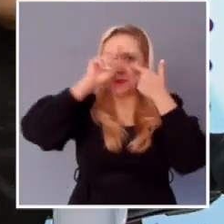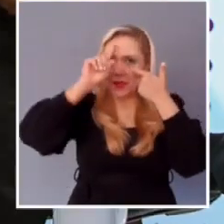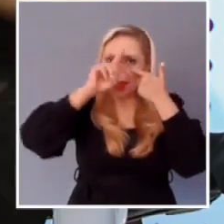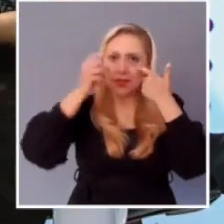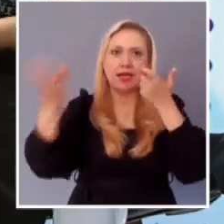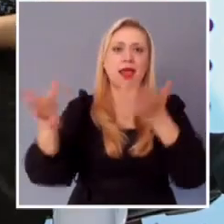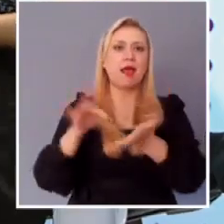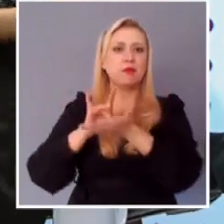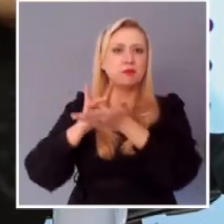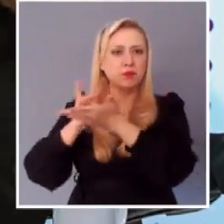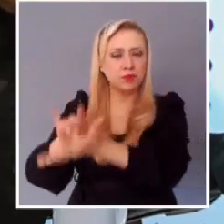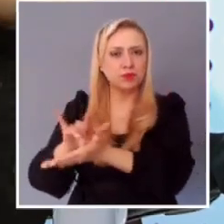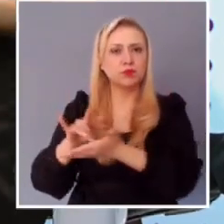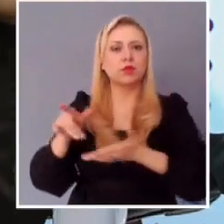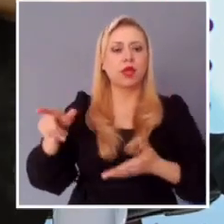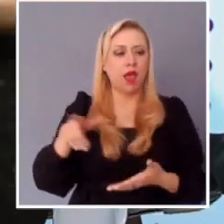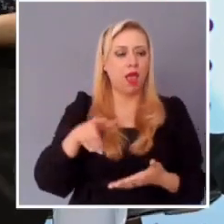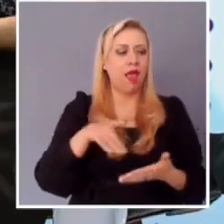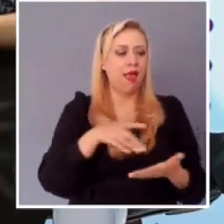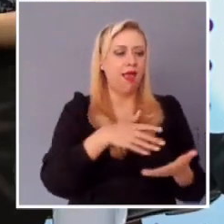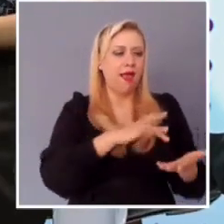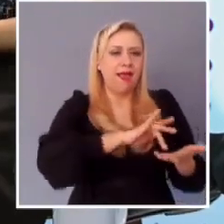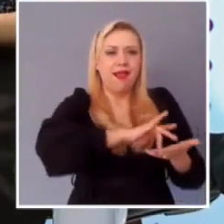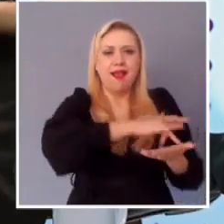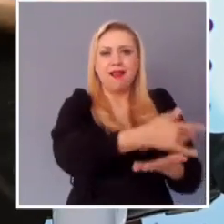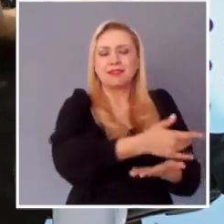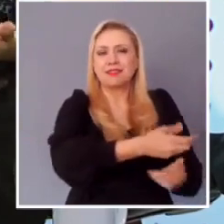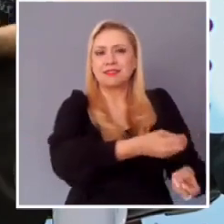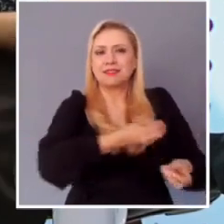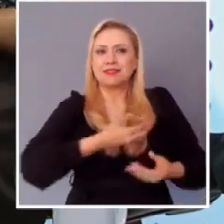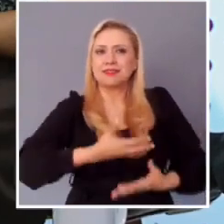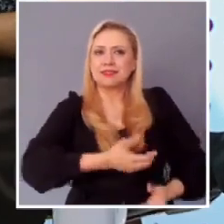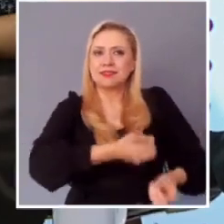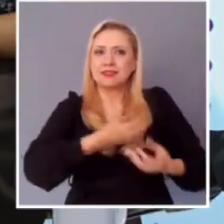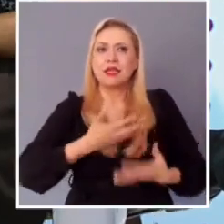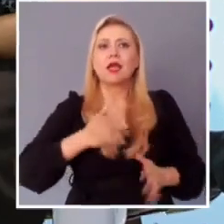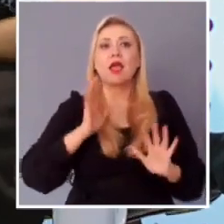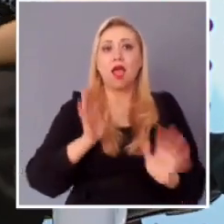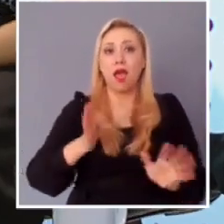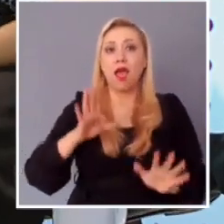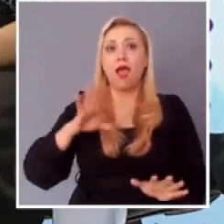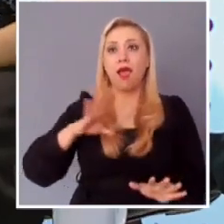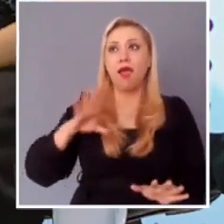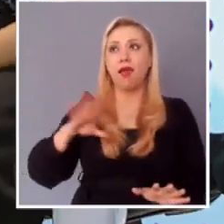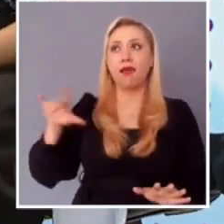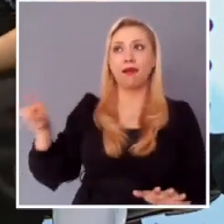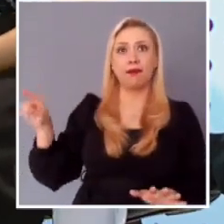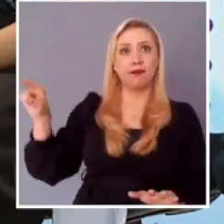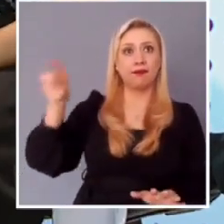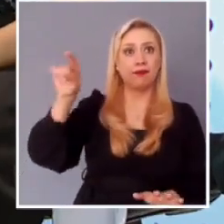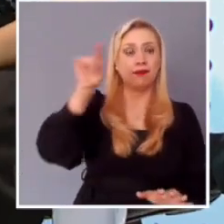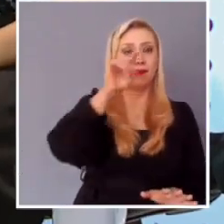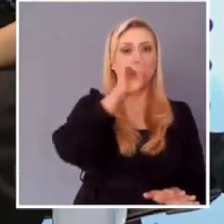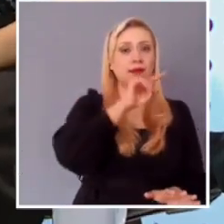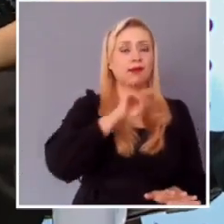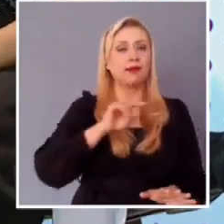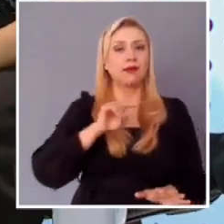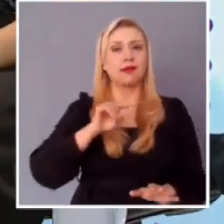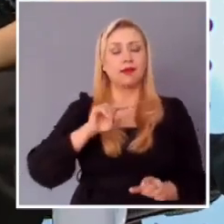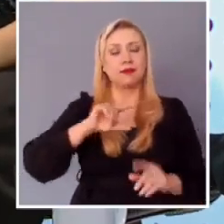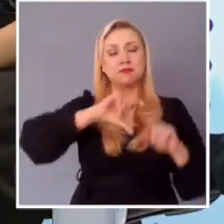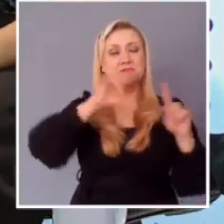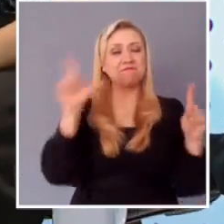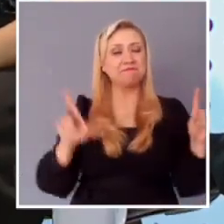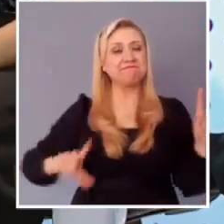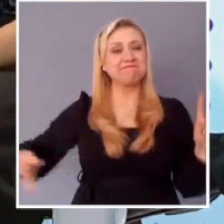unirse y aprender sobre sus derechos e ir caminando juntos. O sea, ya hay varios espacios que están promovidos pues, en la República.